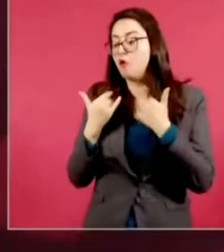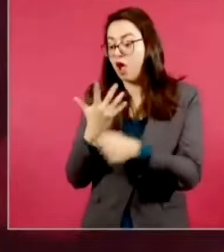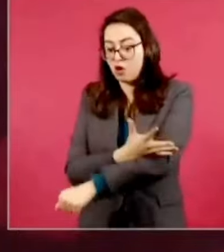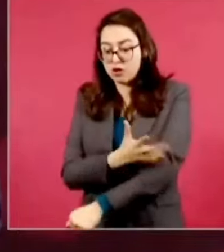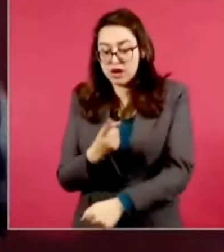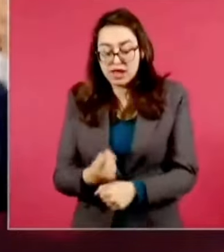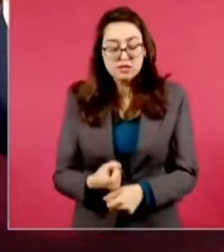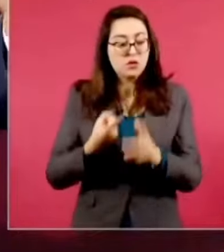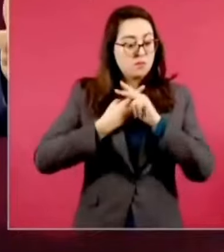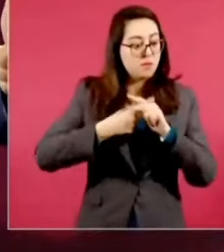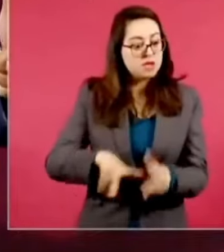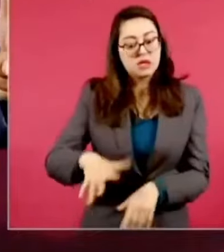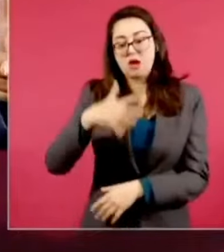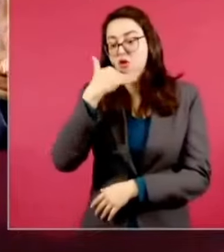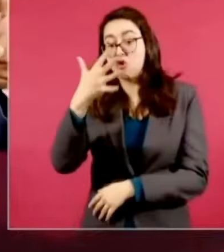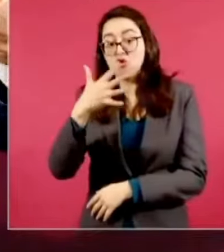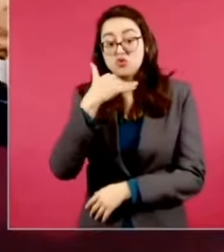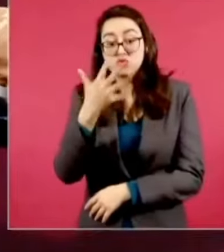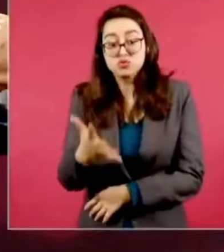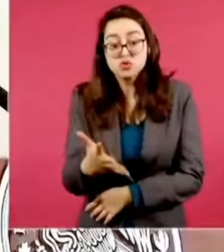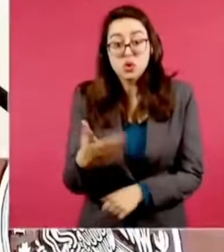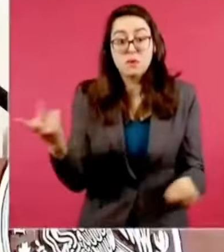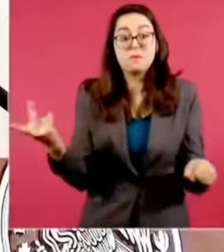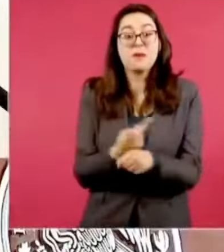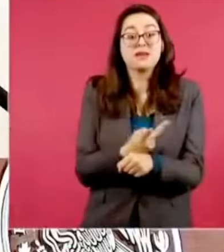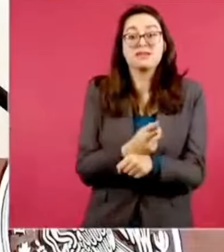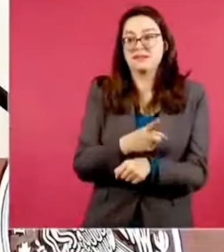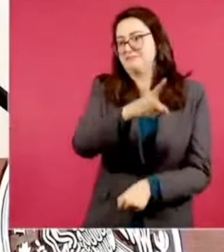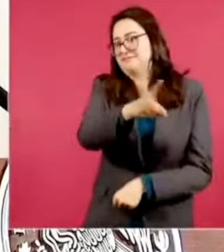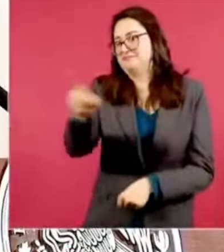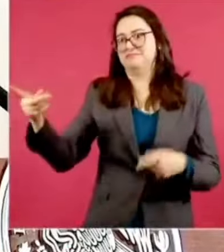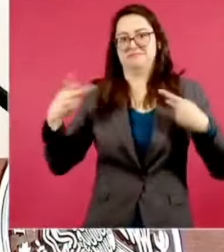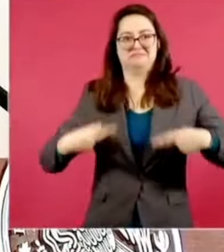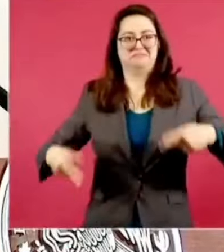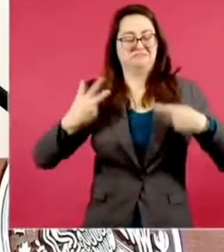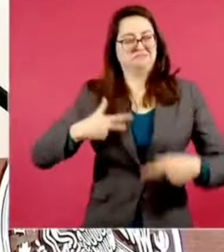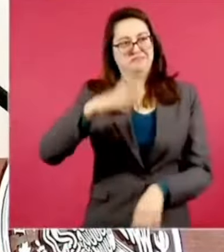pues va a haber revocación de mandato.